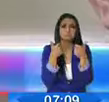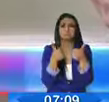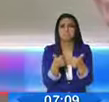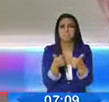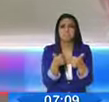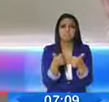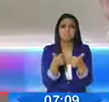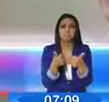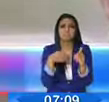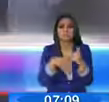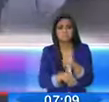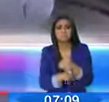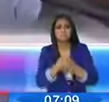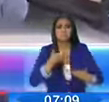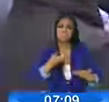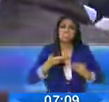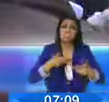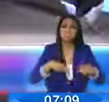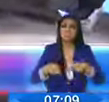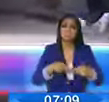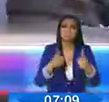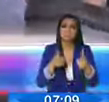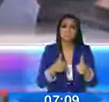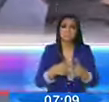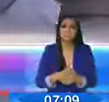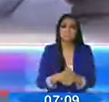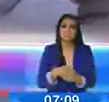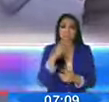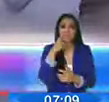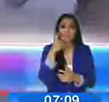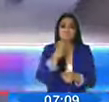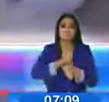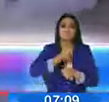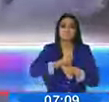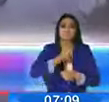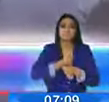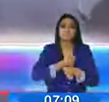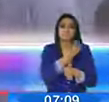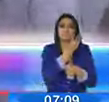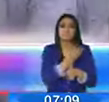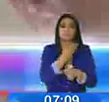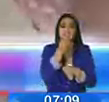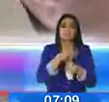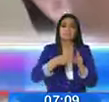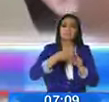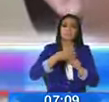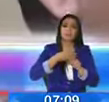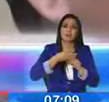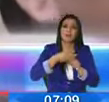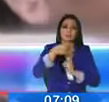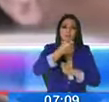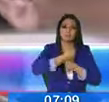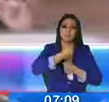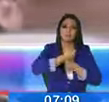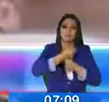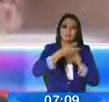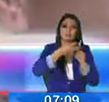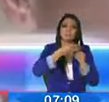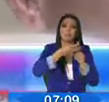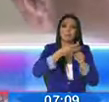a la tienda saliendo el occiso laboraba dicen a través del internet te dedicaba a hacer trabajos por internet yo creo